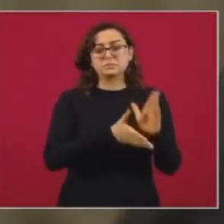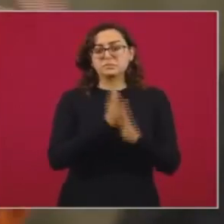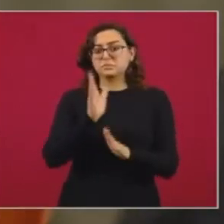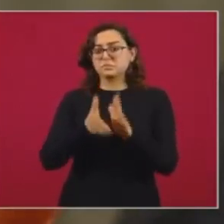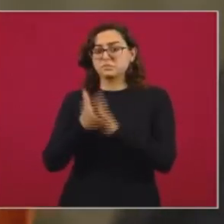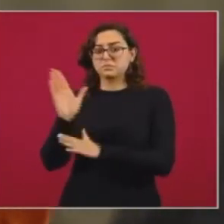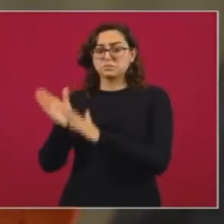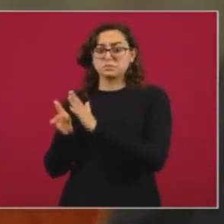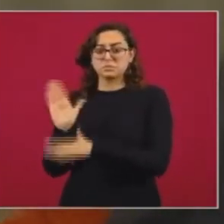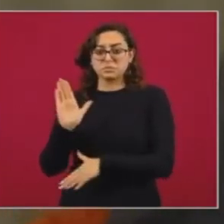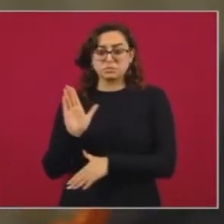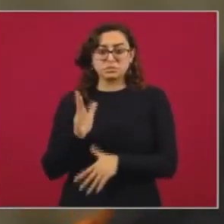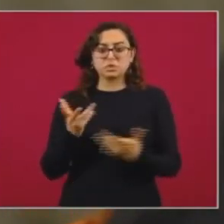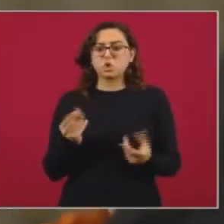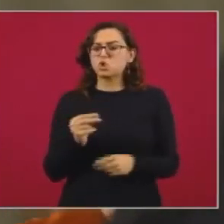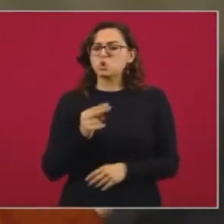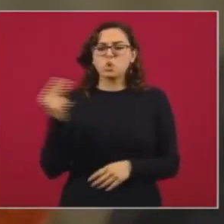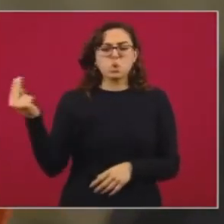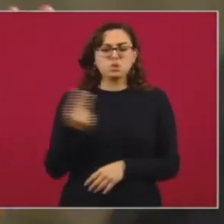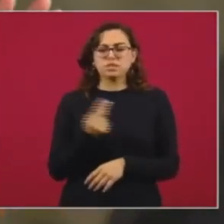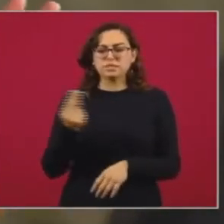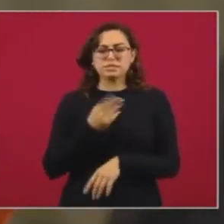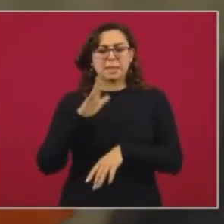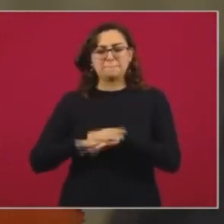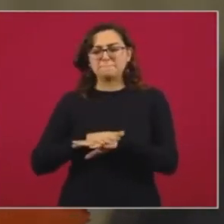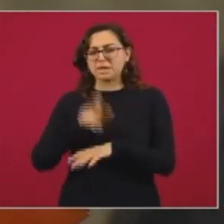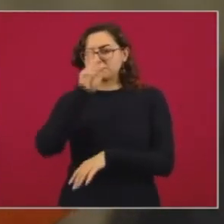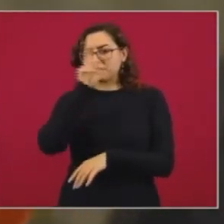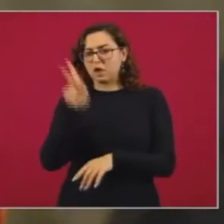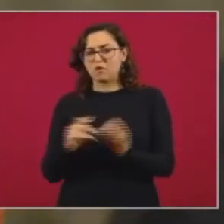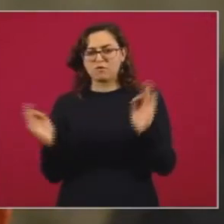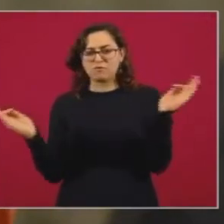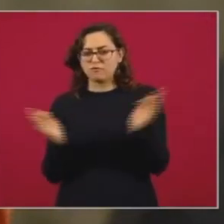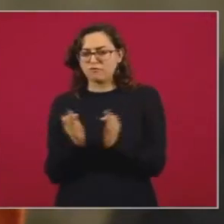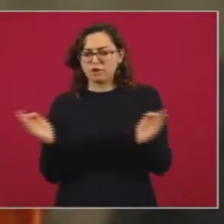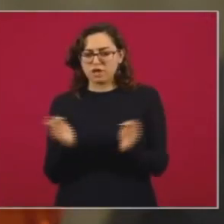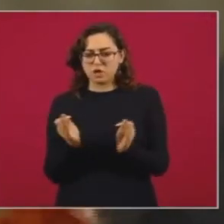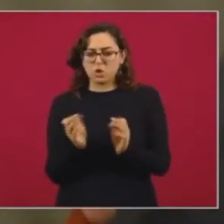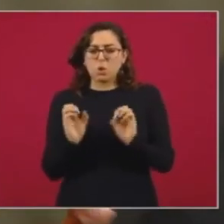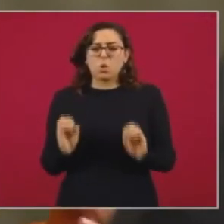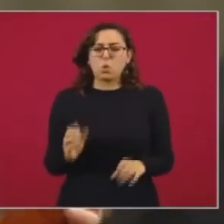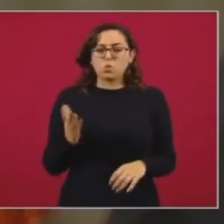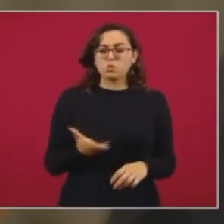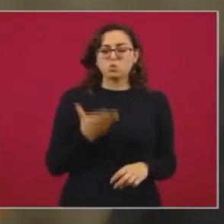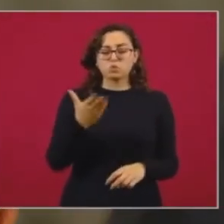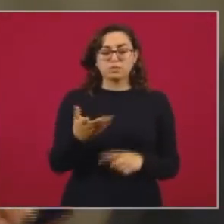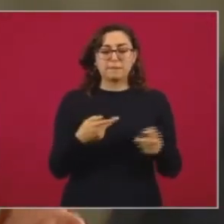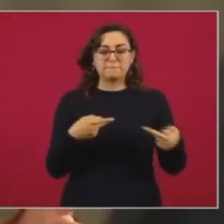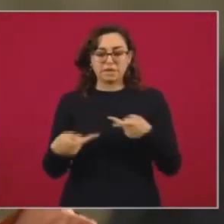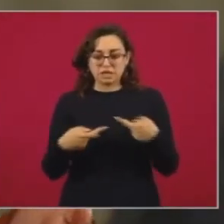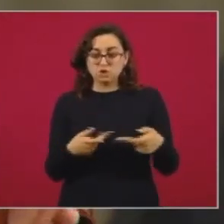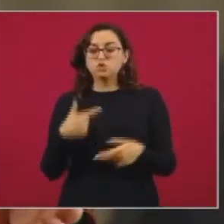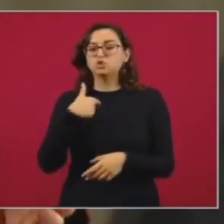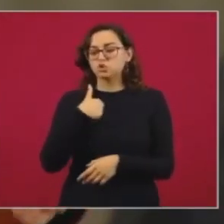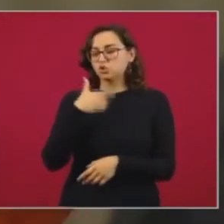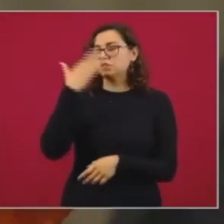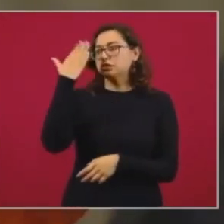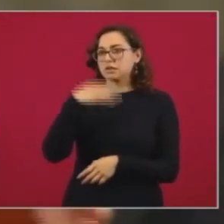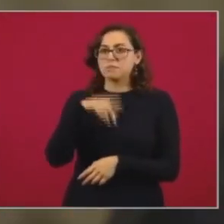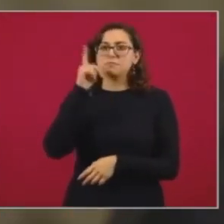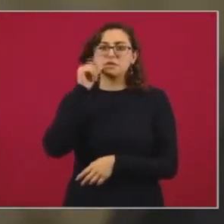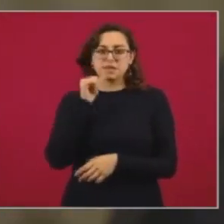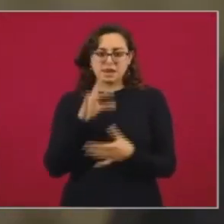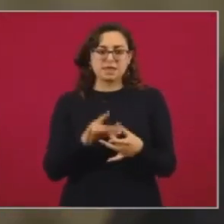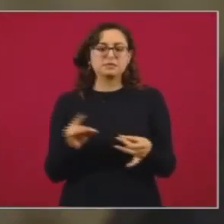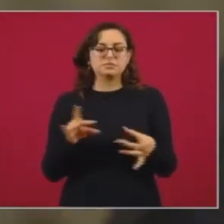necesario contar con los ultracongeladores. No sé si esto es así o ustedes qué plan tienen. Yo sé que mañana van a dar detalles, pero